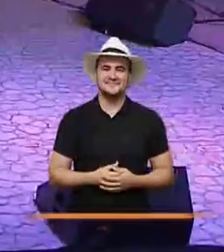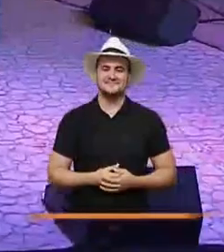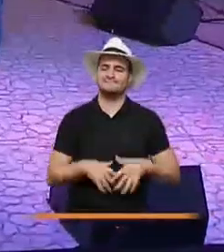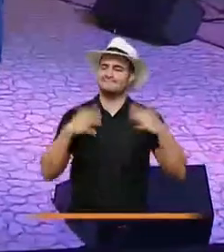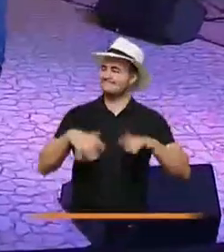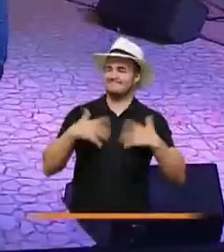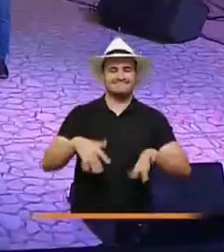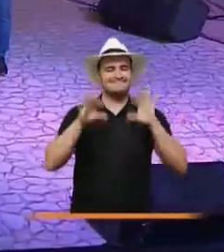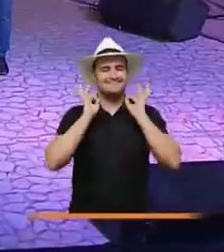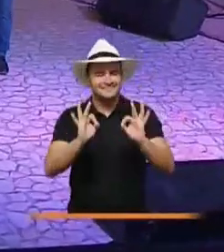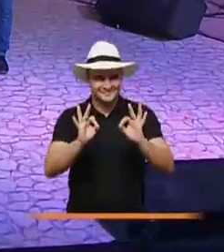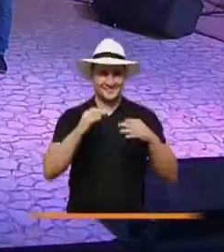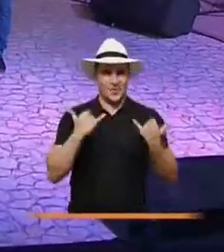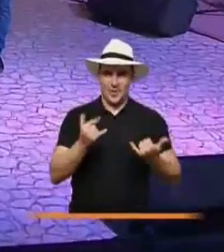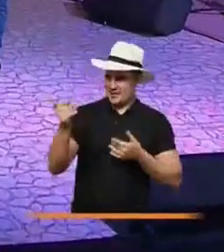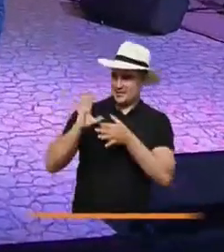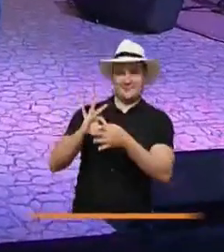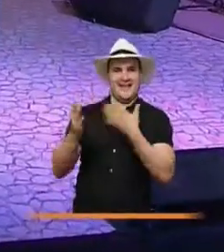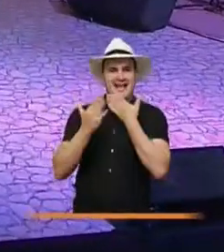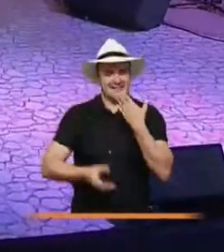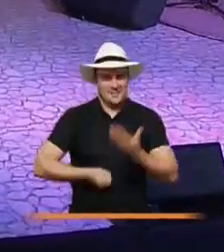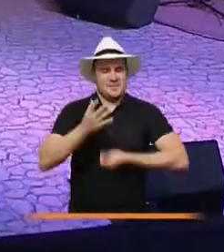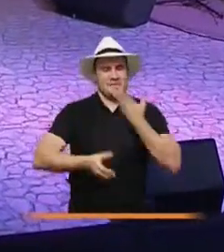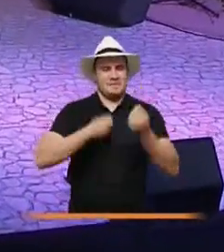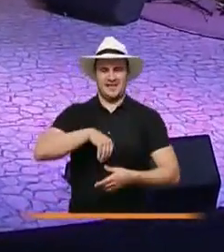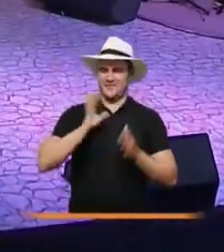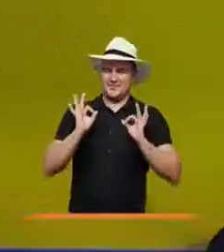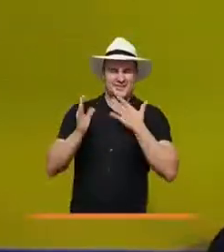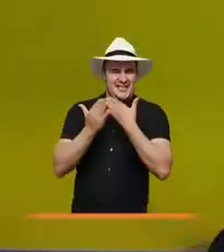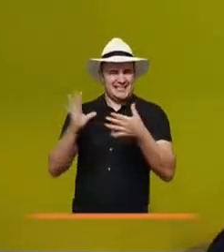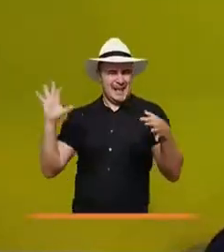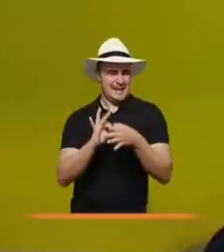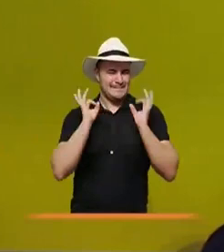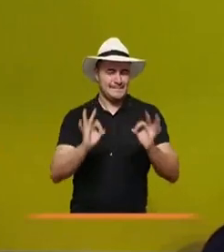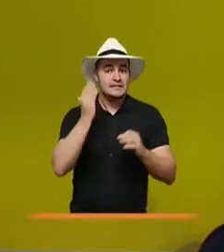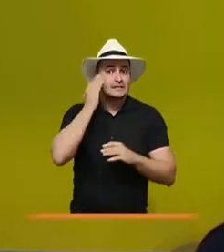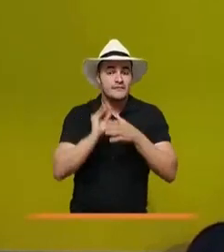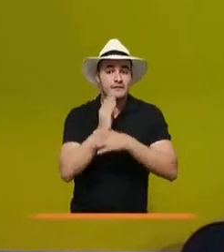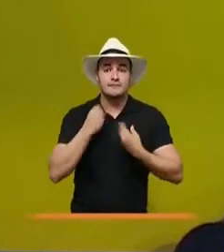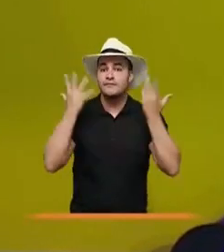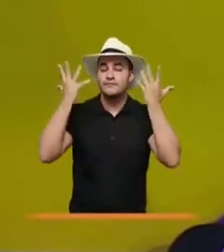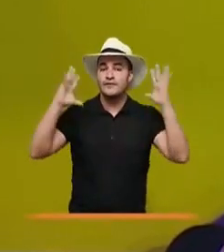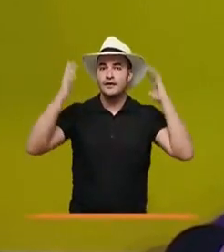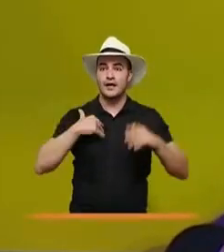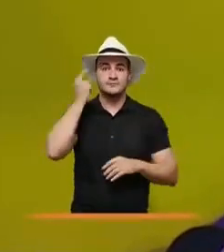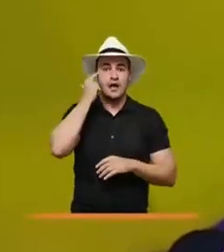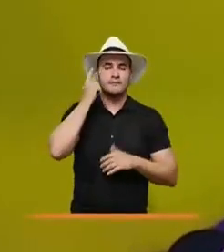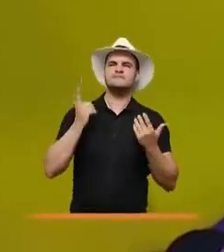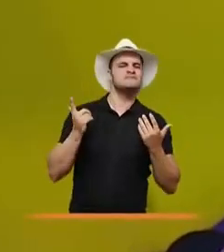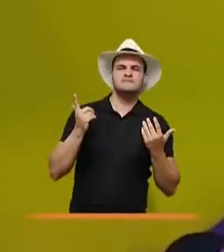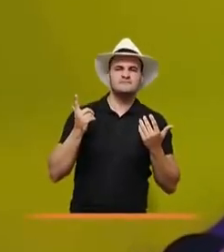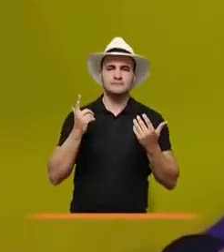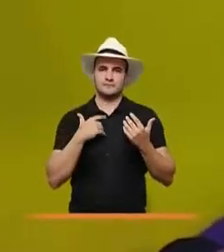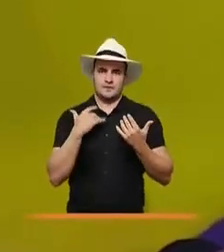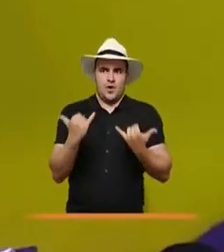comenzar entonces esta noche con trova con lo que vamos a vivir esta noche recordemos que esta feria de flores de esta edición no es una festividad no aquí